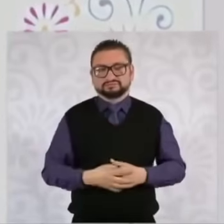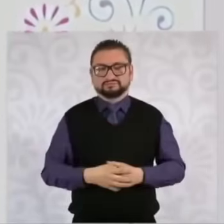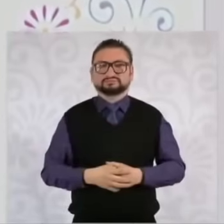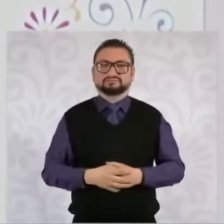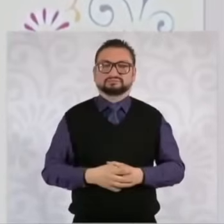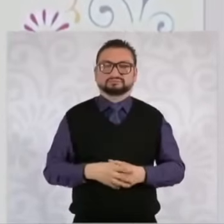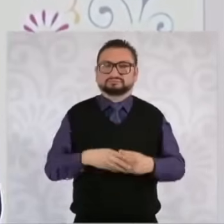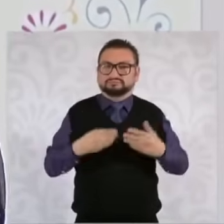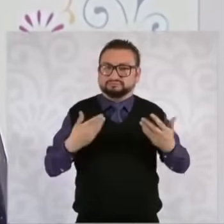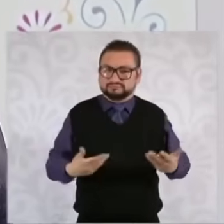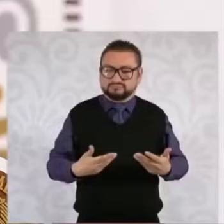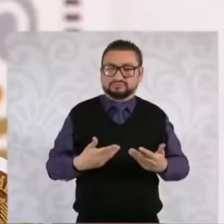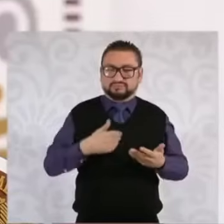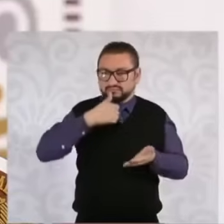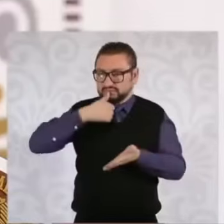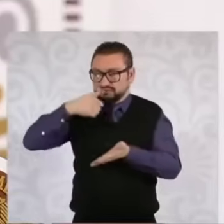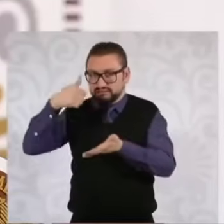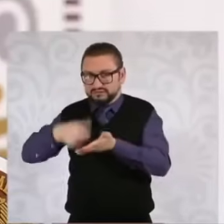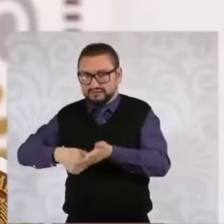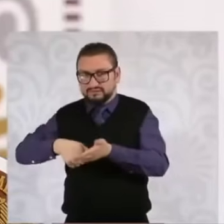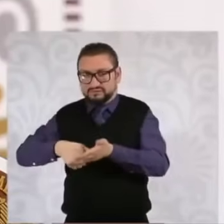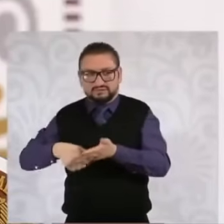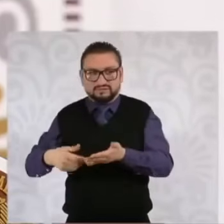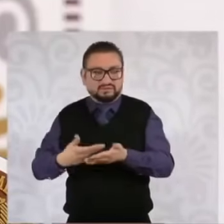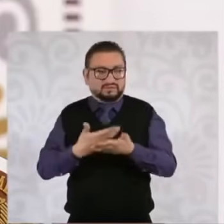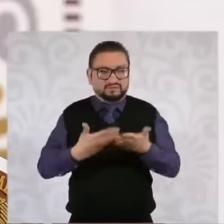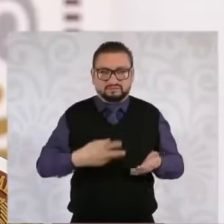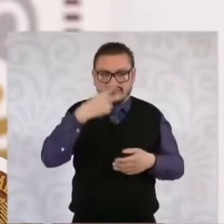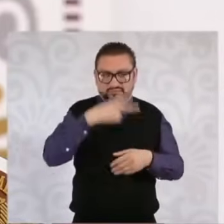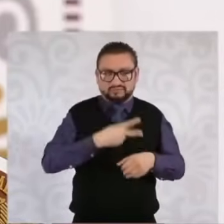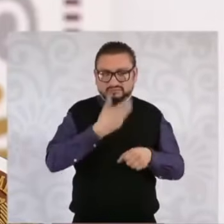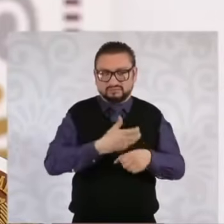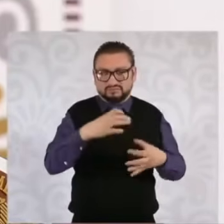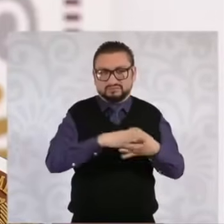Entonces, ¿qué tiene que ver la carta de las relaciones México-Estados Unidos?